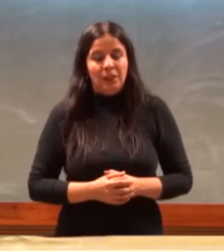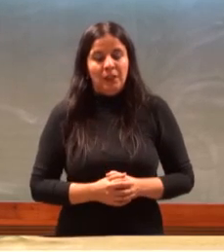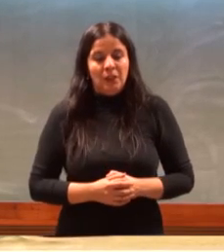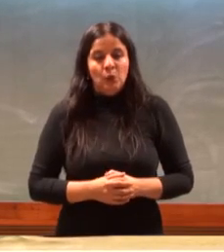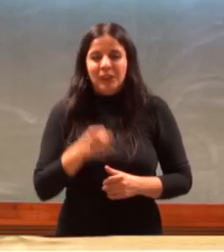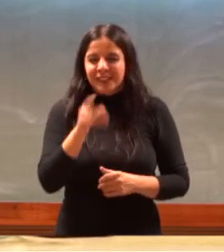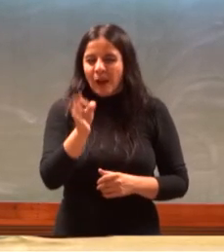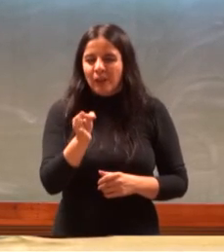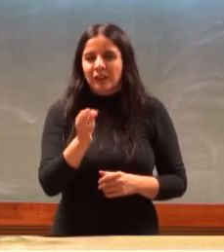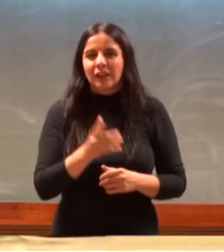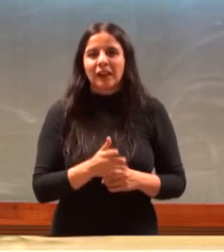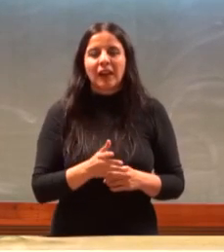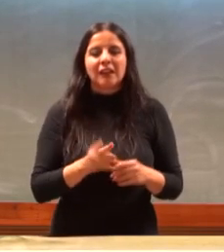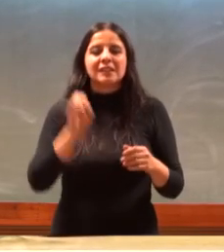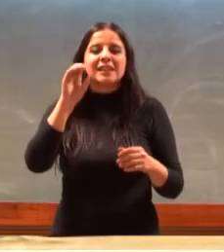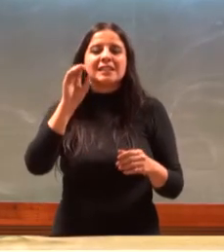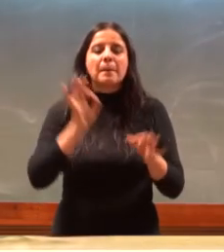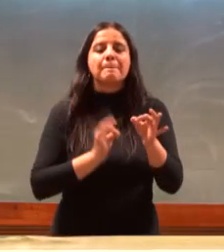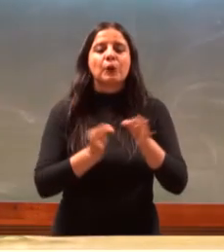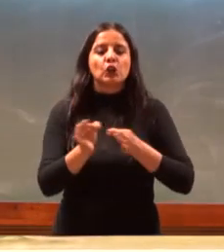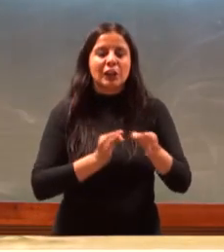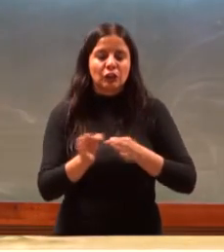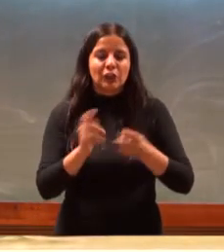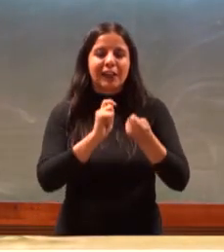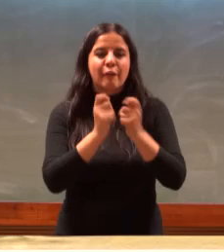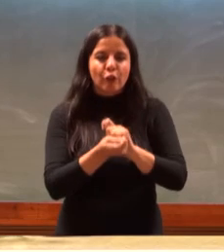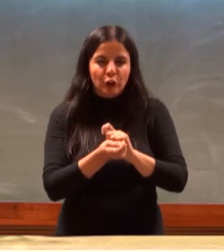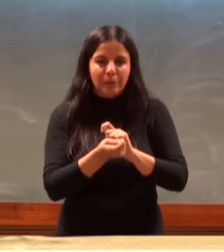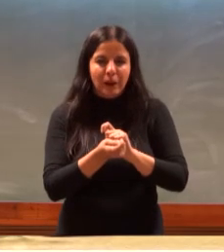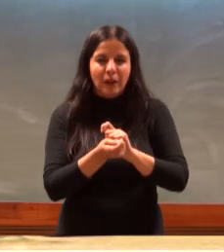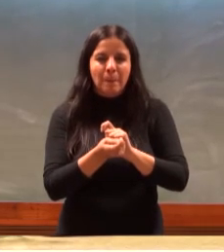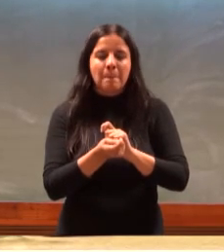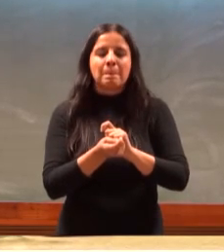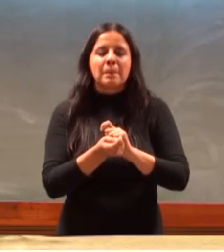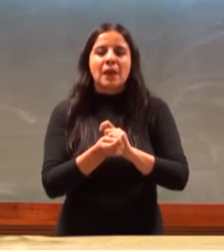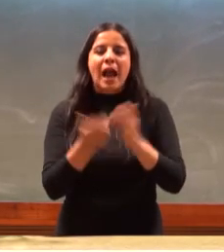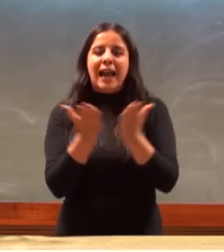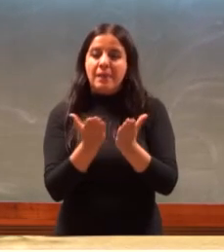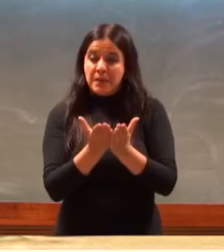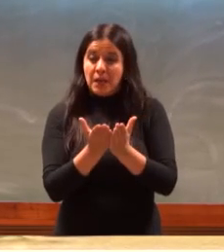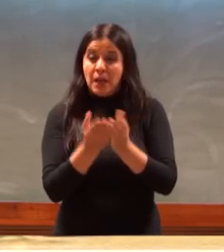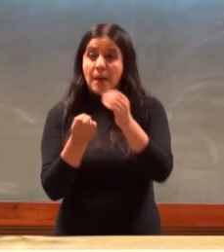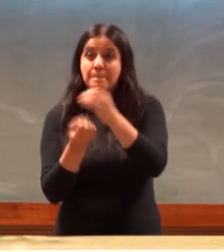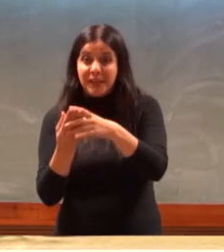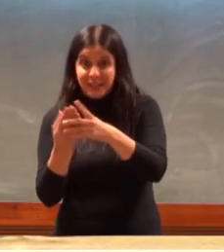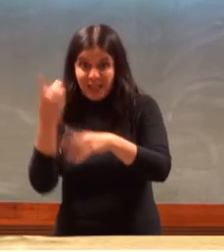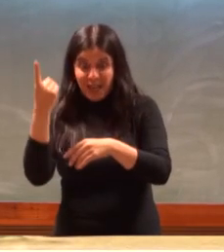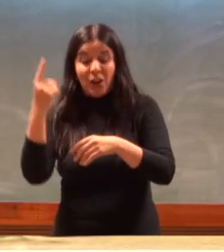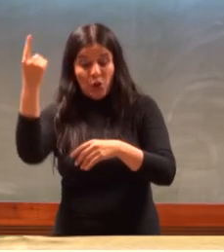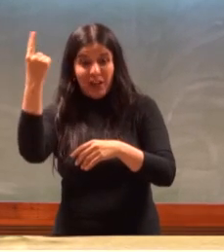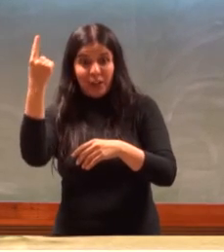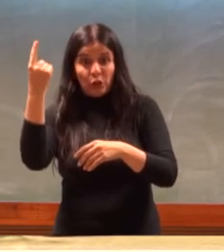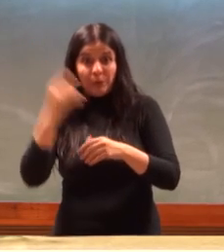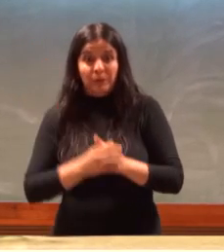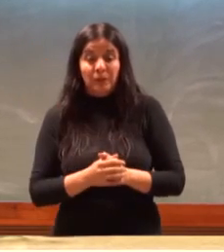que el llamado proyecto de reforma académica se inicia en la universidad por el actual rector pero luego es tomado por el Ministerio de Educación